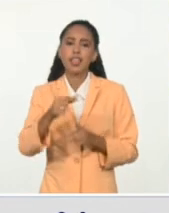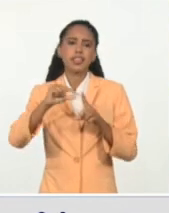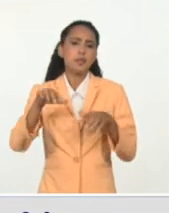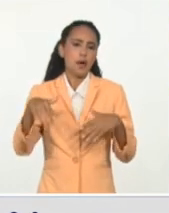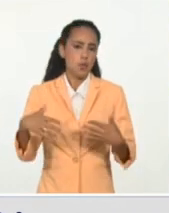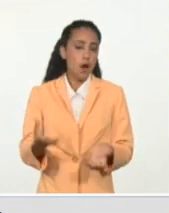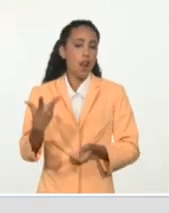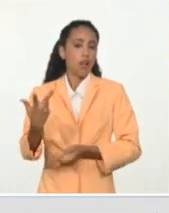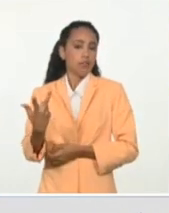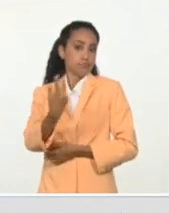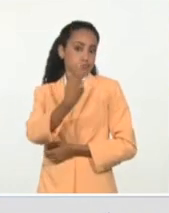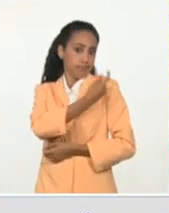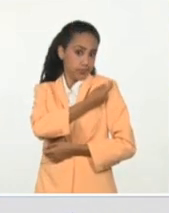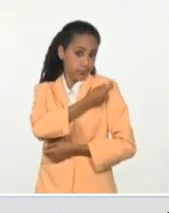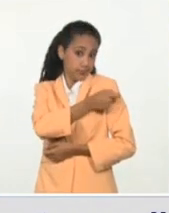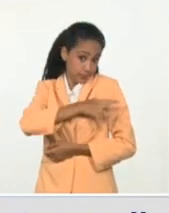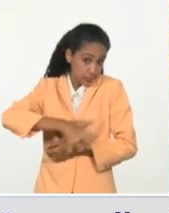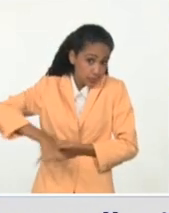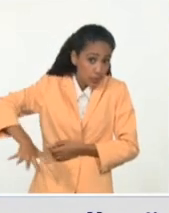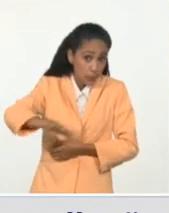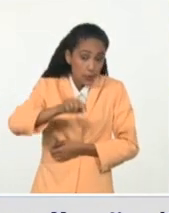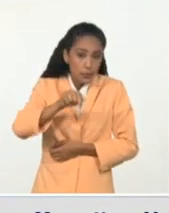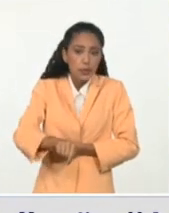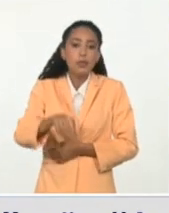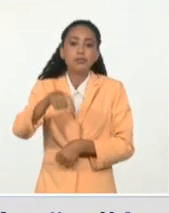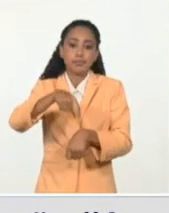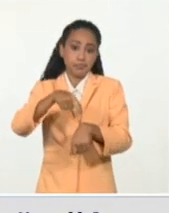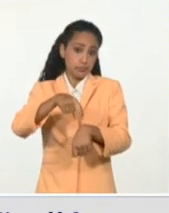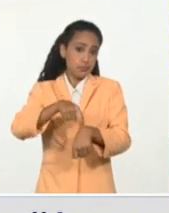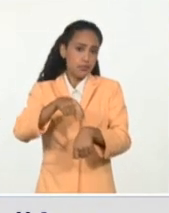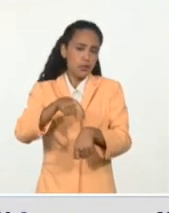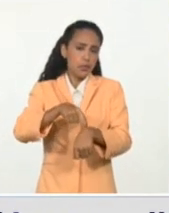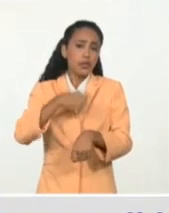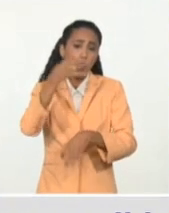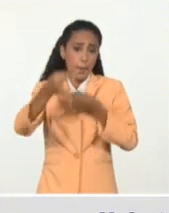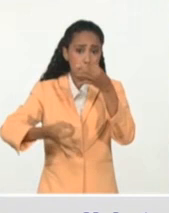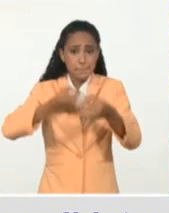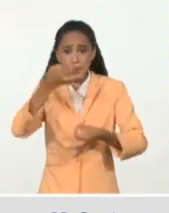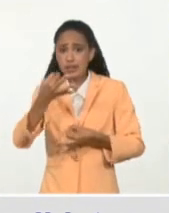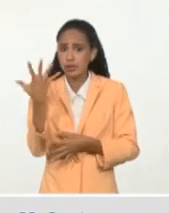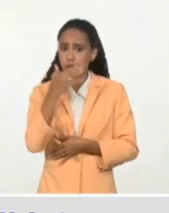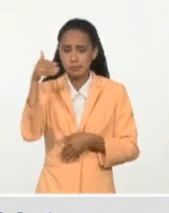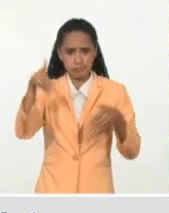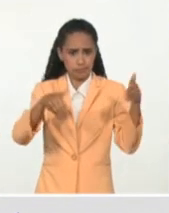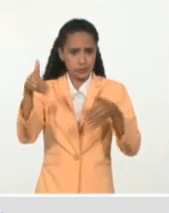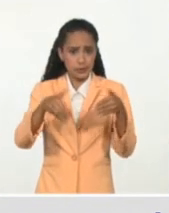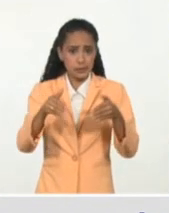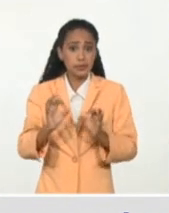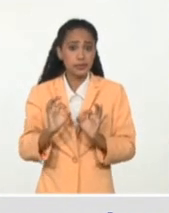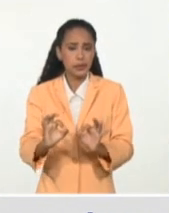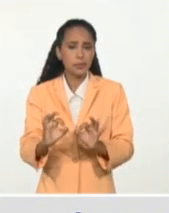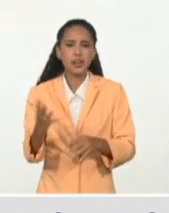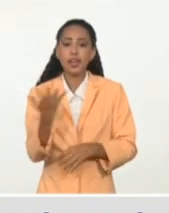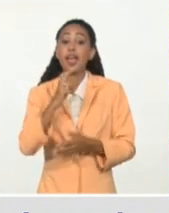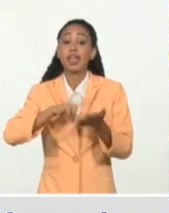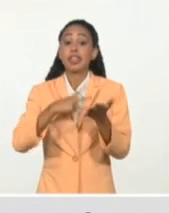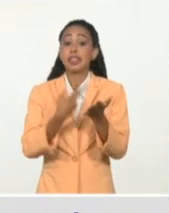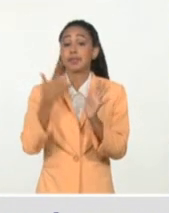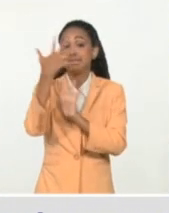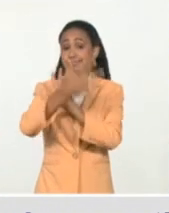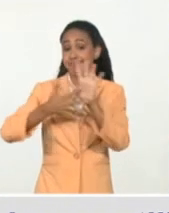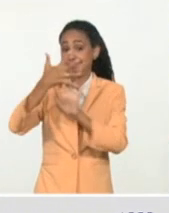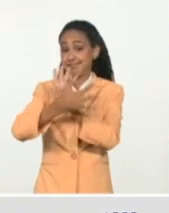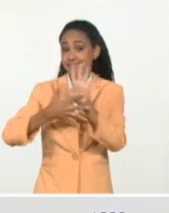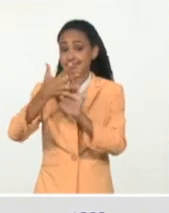19 nos acompañará en esta explicación y en este recorrido siempre la intérprete de lengua de señas